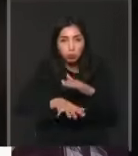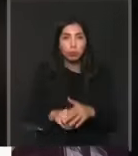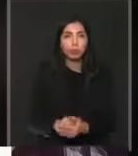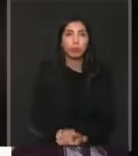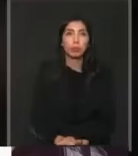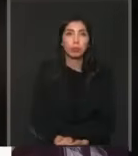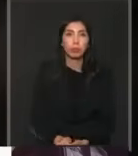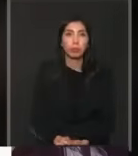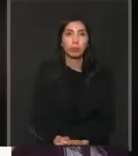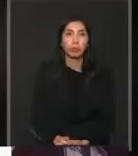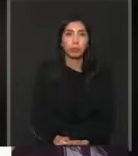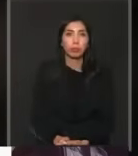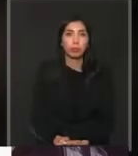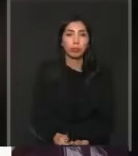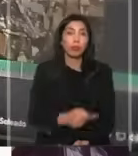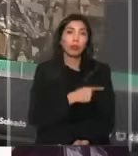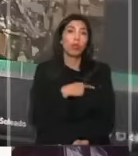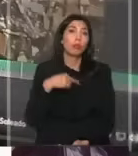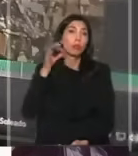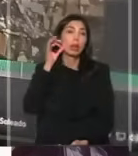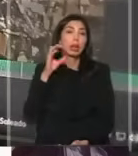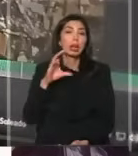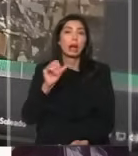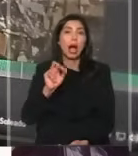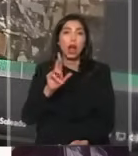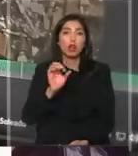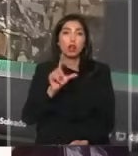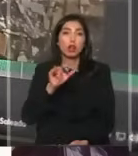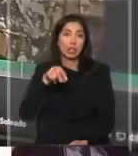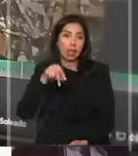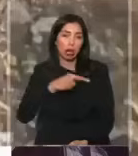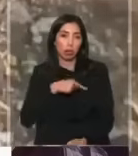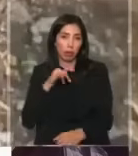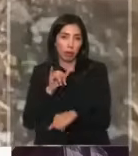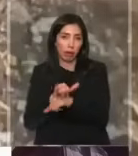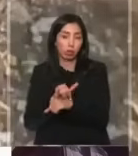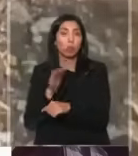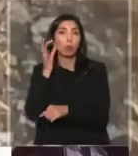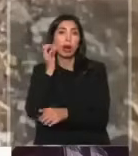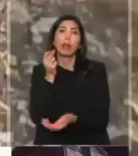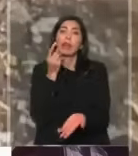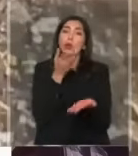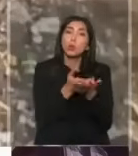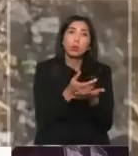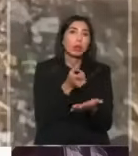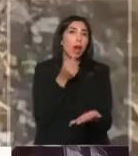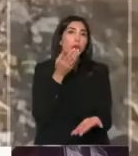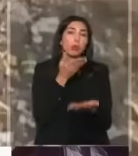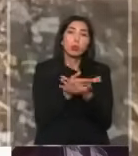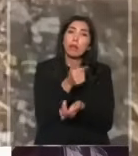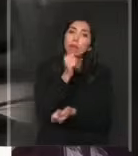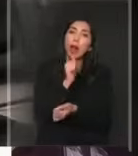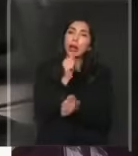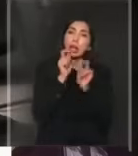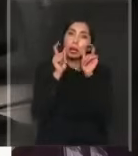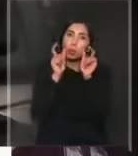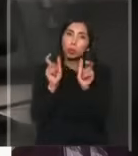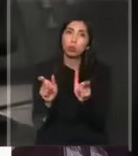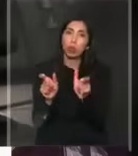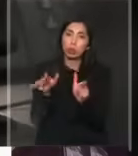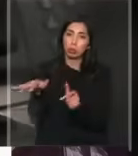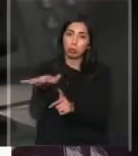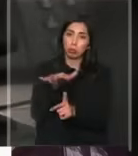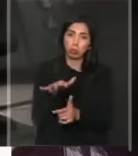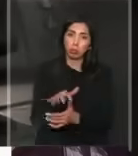La llamaremos Carolina por su seguridad. Hace tiempo viene denunciando la falta de regulación y fiscalización para este tipo de